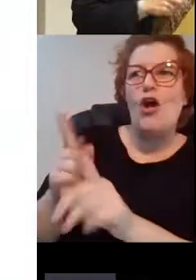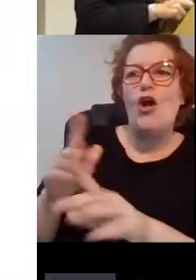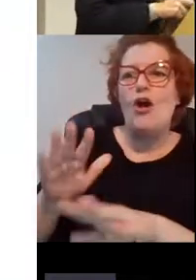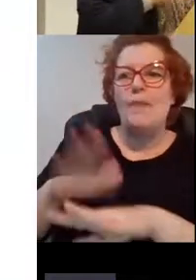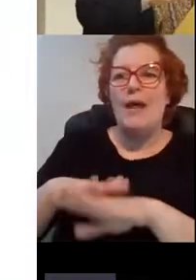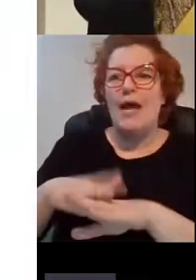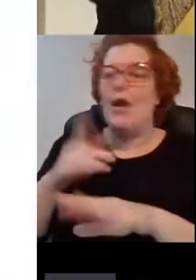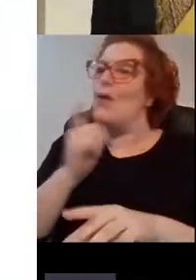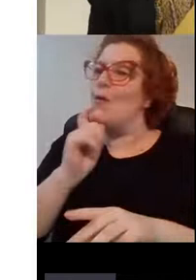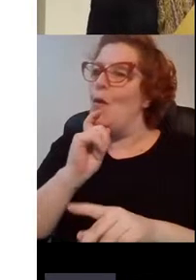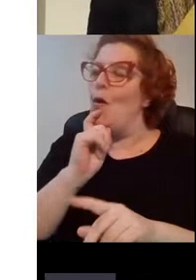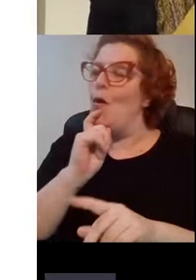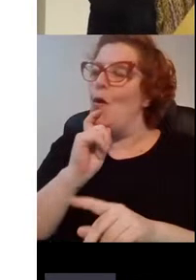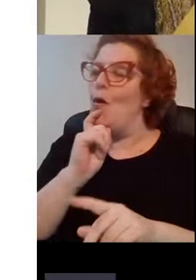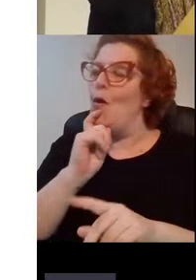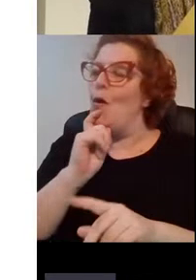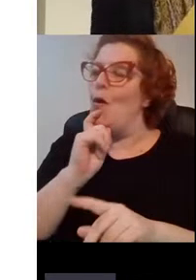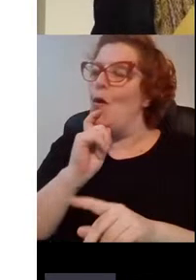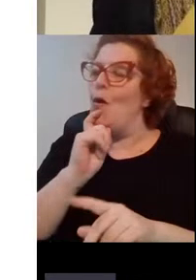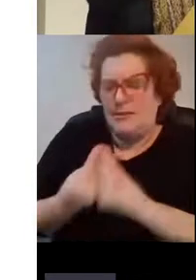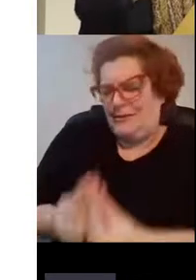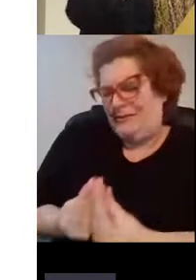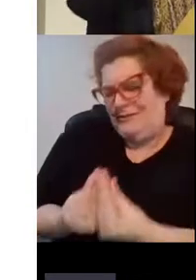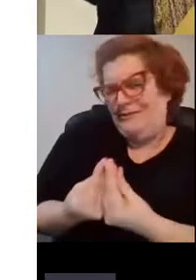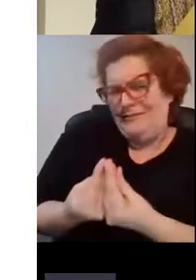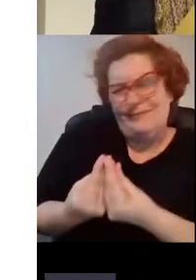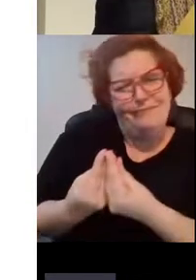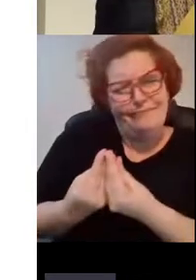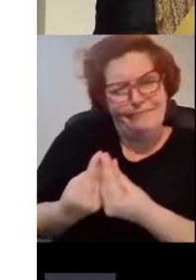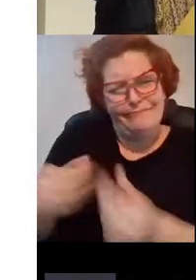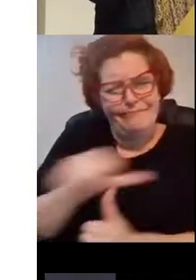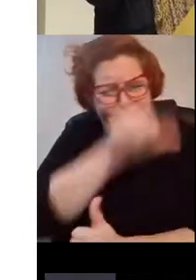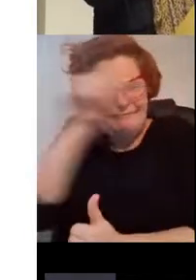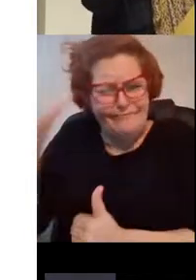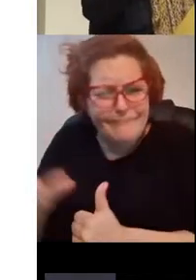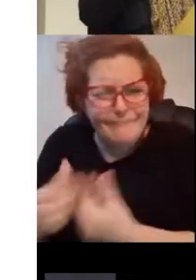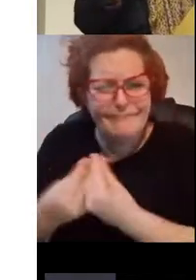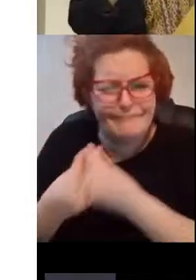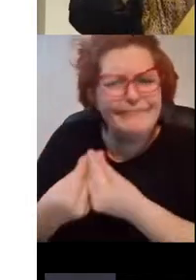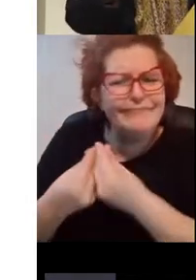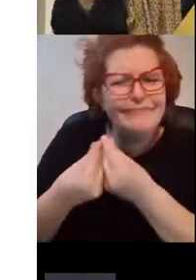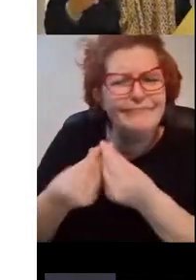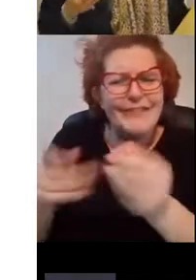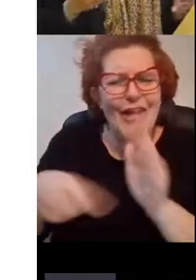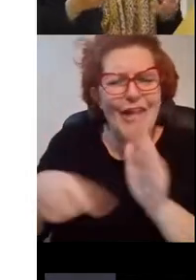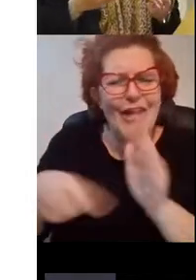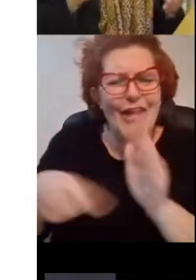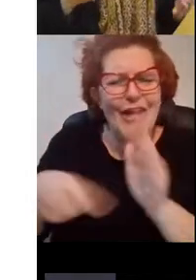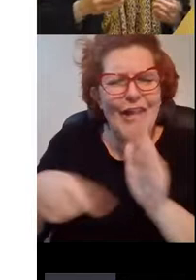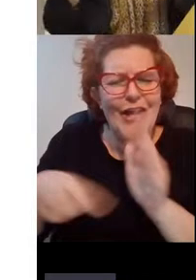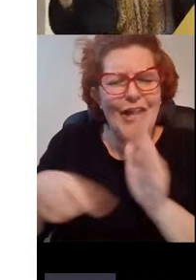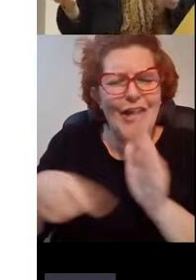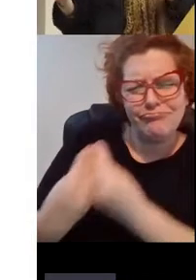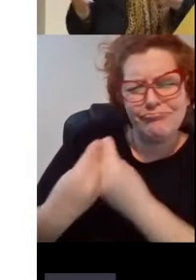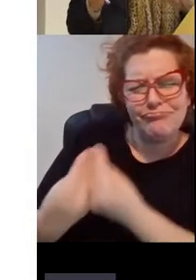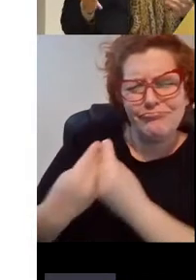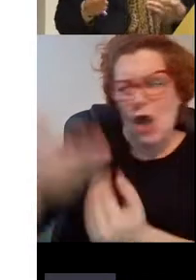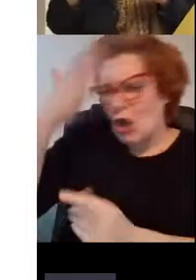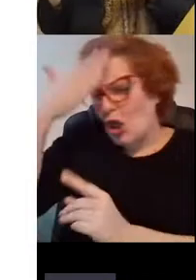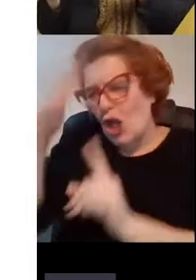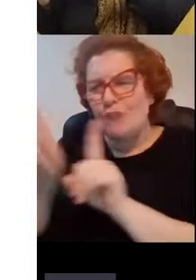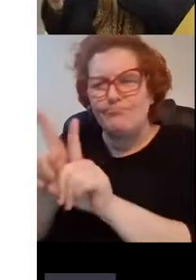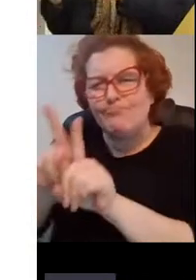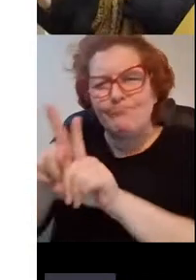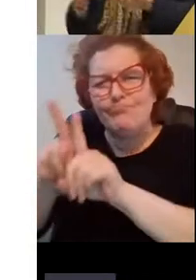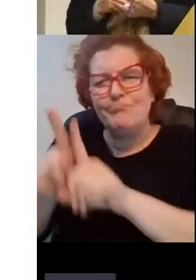alumno. Les acompañamos en todo momento y esto les, además, en una, Raquel lo